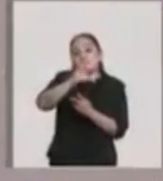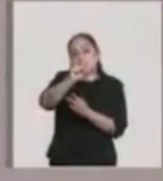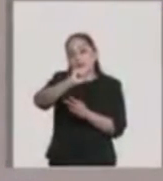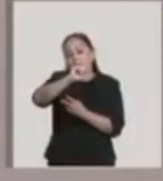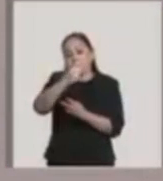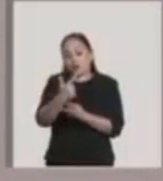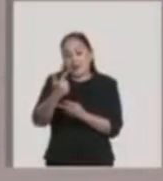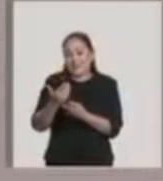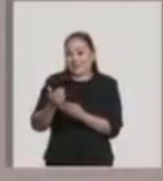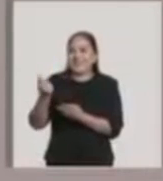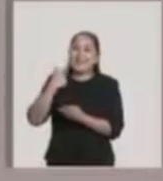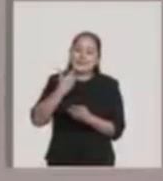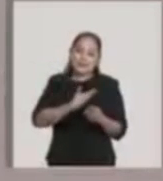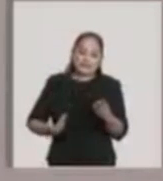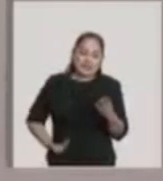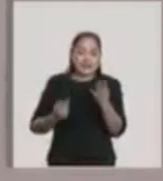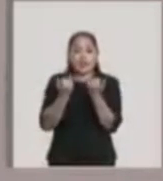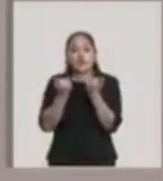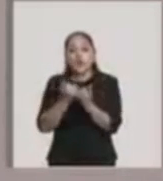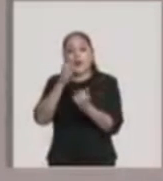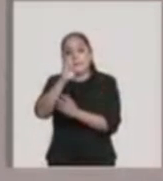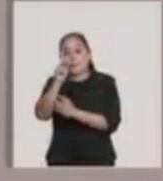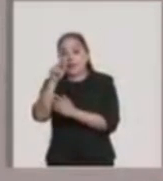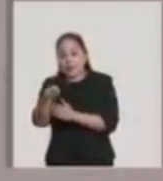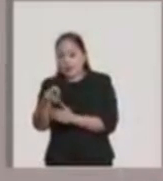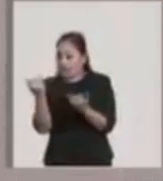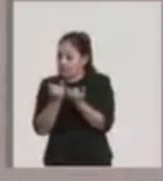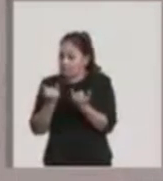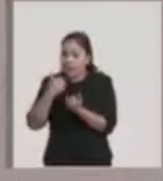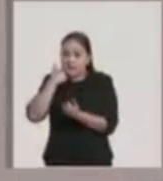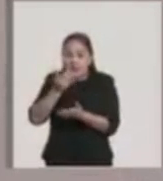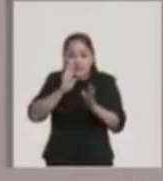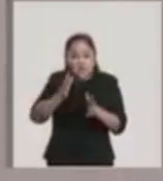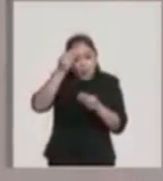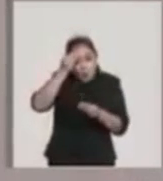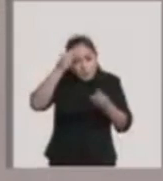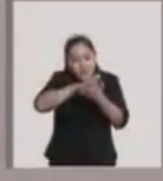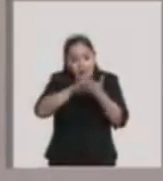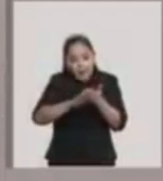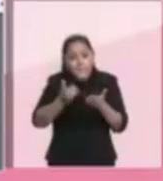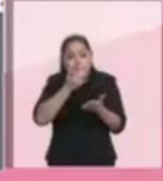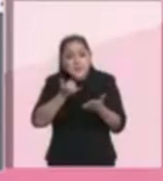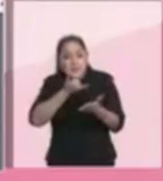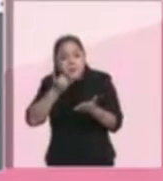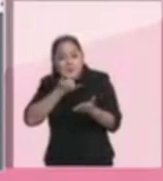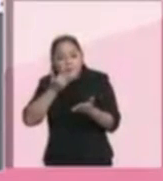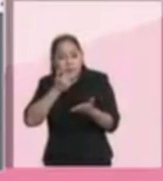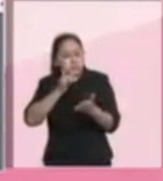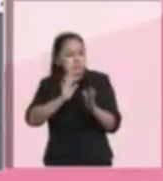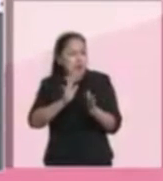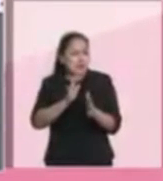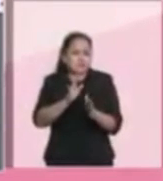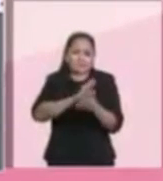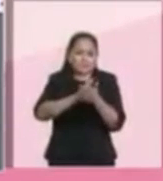al propio Enrique Peña Nieto. Yo no sé si es tu obsesión por el poder o el cansancio, pero